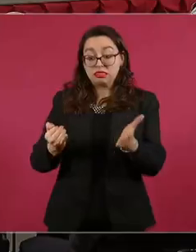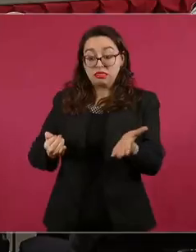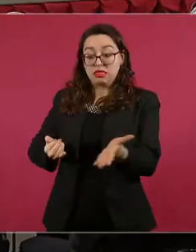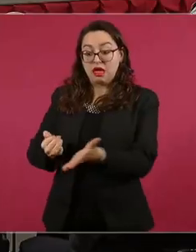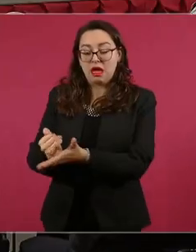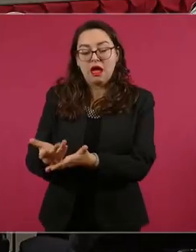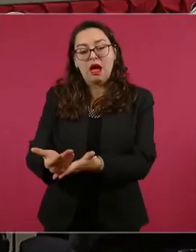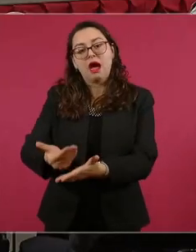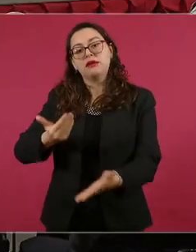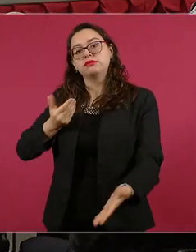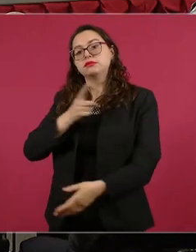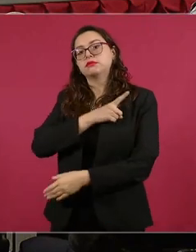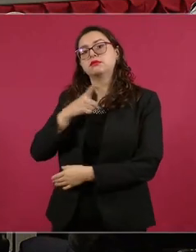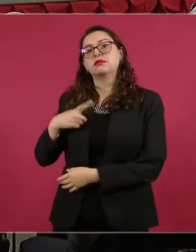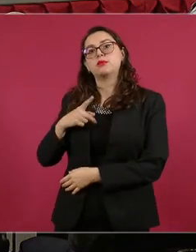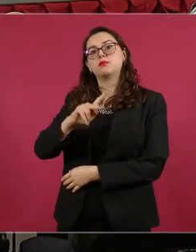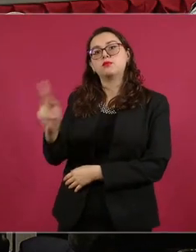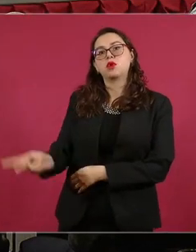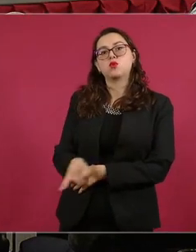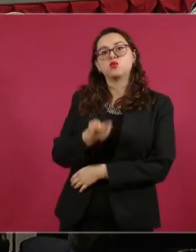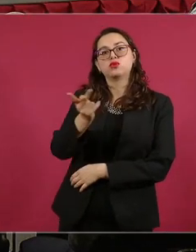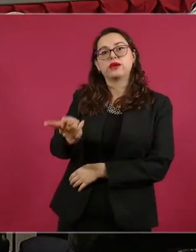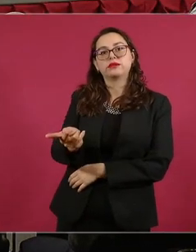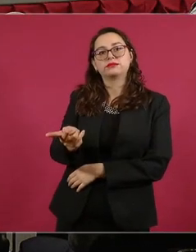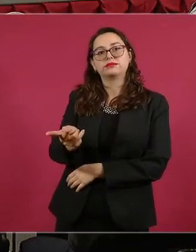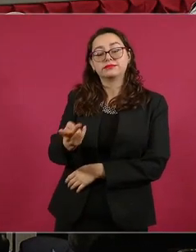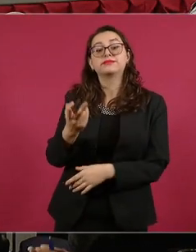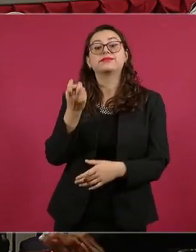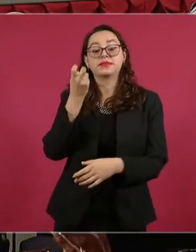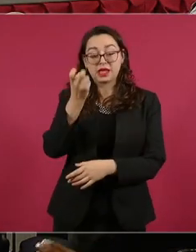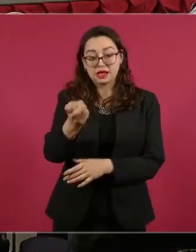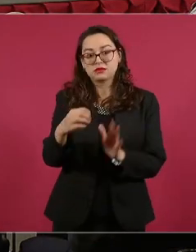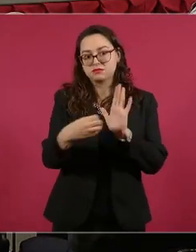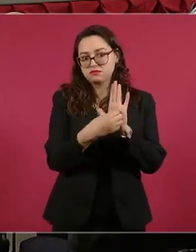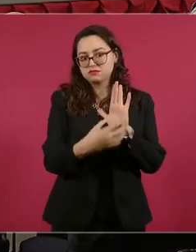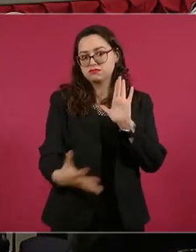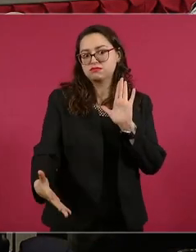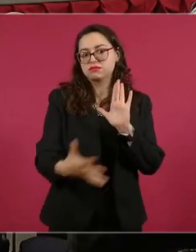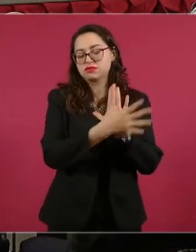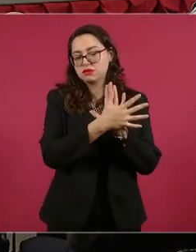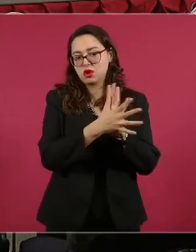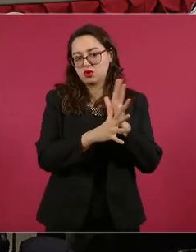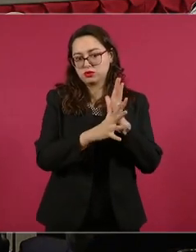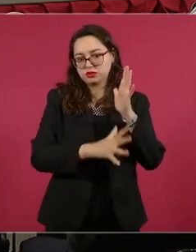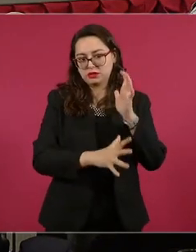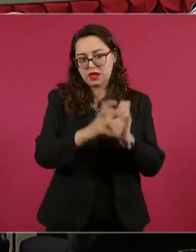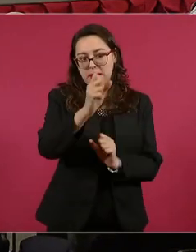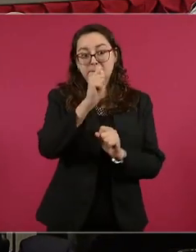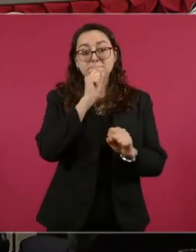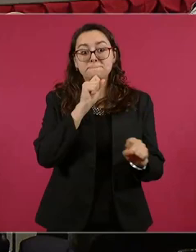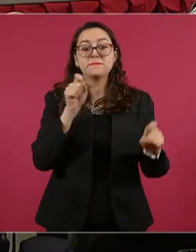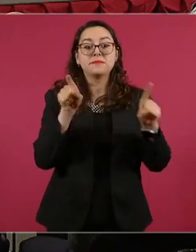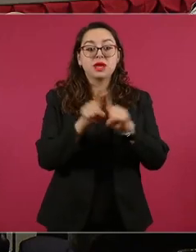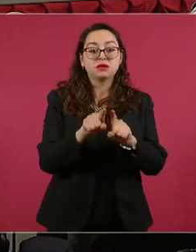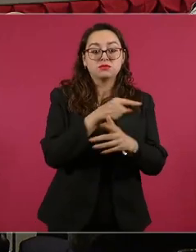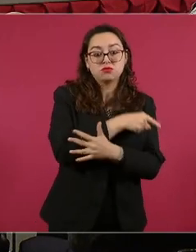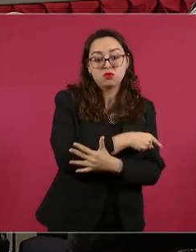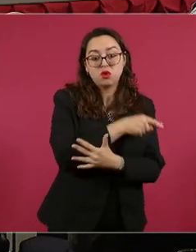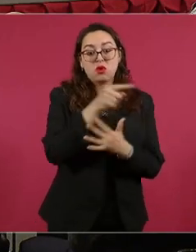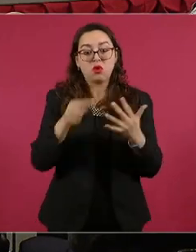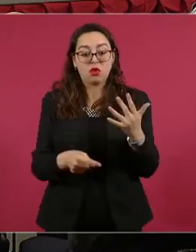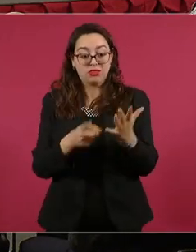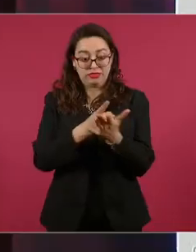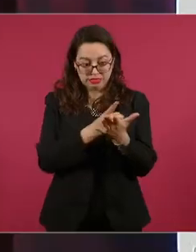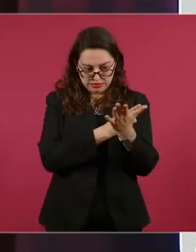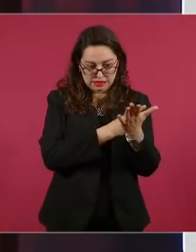A partir de estos derechos se establecen también en la iniciativa un conjunto de derechos y deberes,